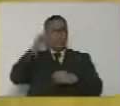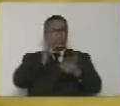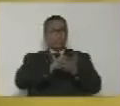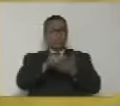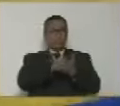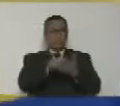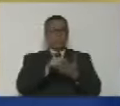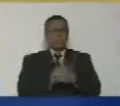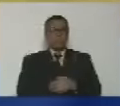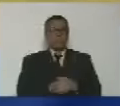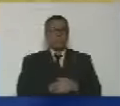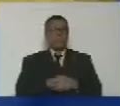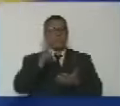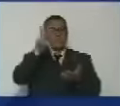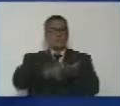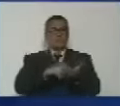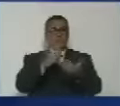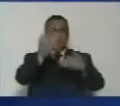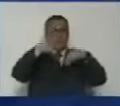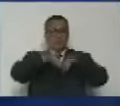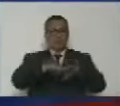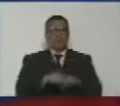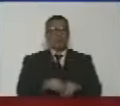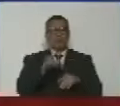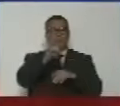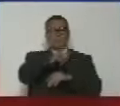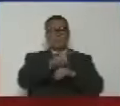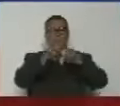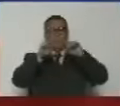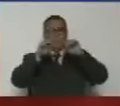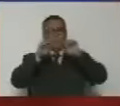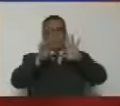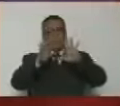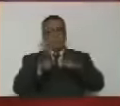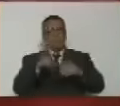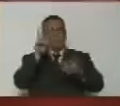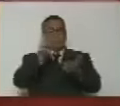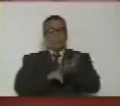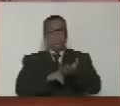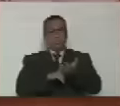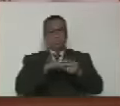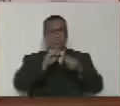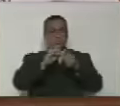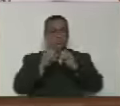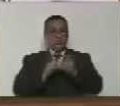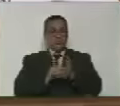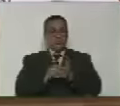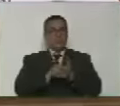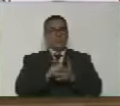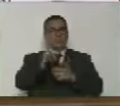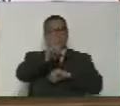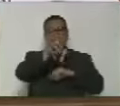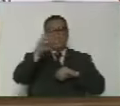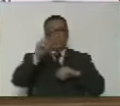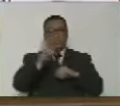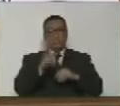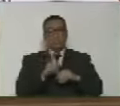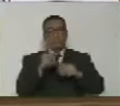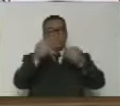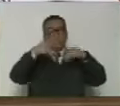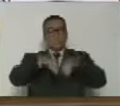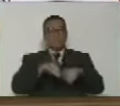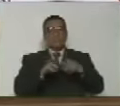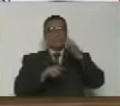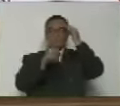artículo. Queda aprobado. Siguiente. 29º. Se sugiere aprobar con modificación el artículo 30, el cual pasa a